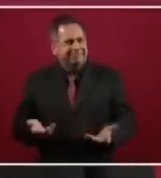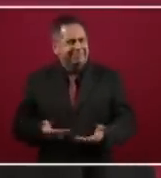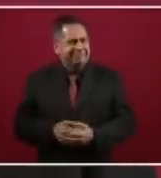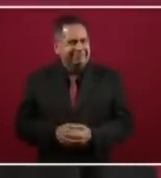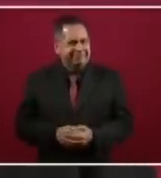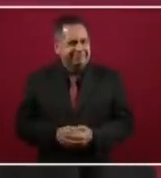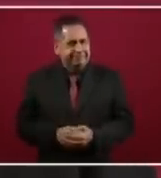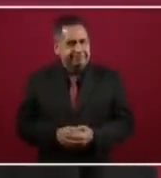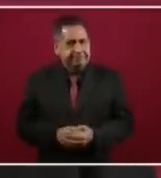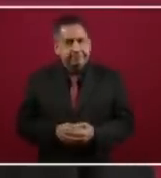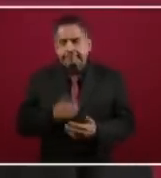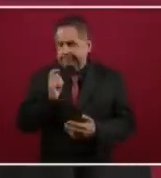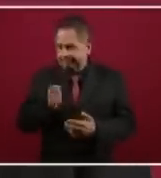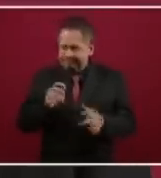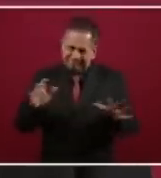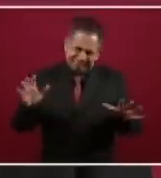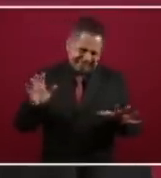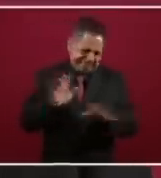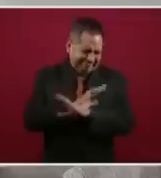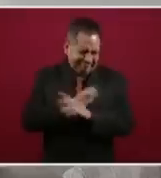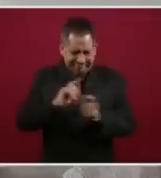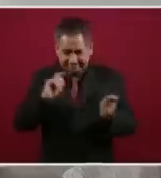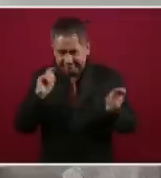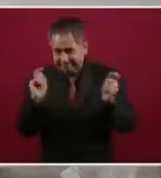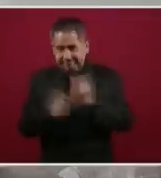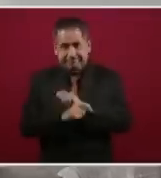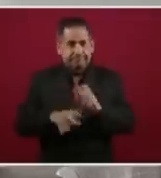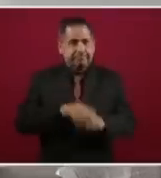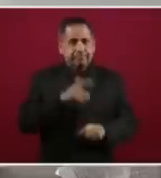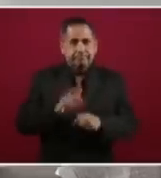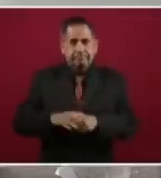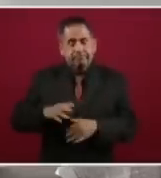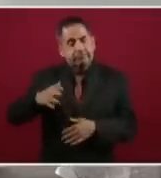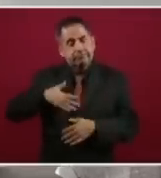Entonces, todo eso es cambio. Yo les comentaba